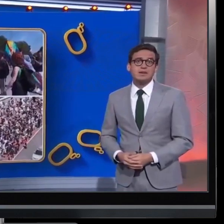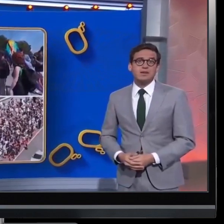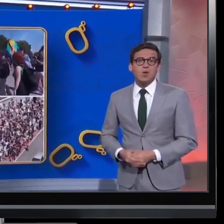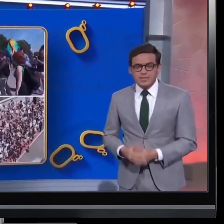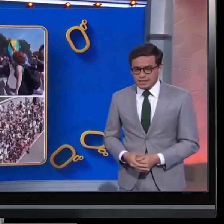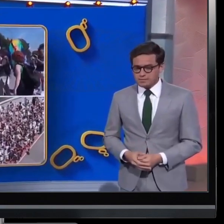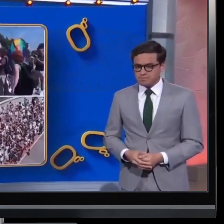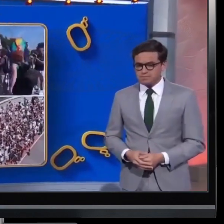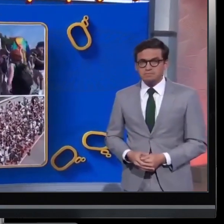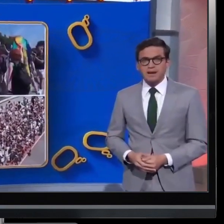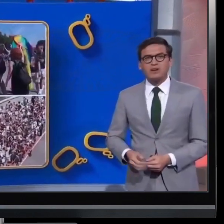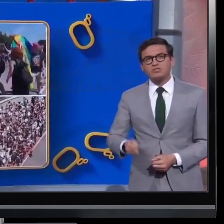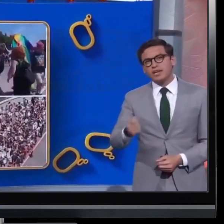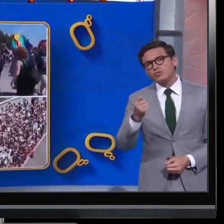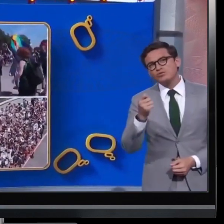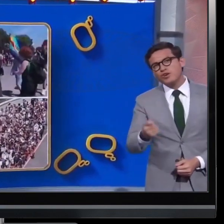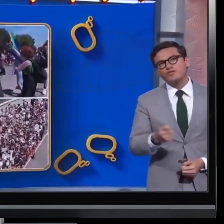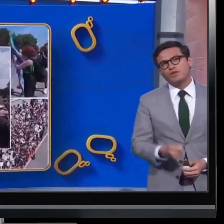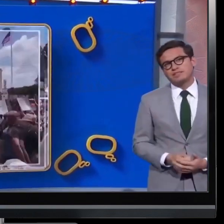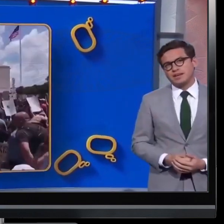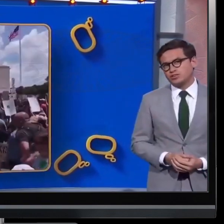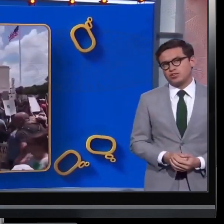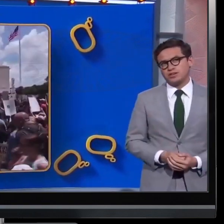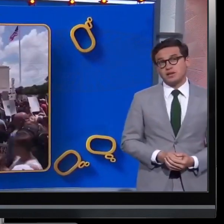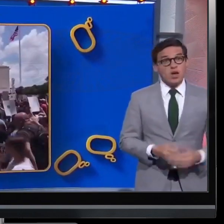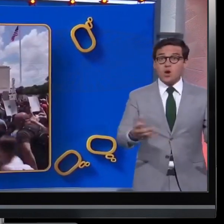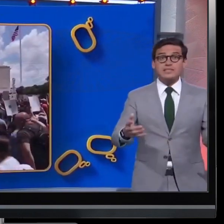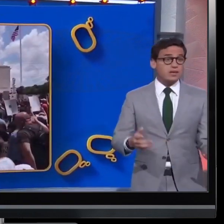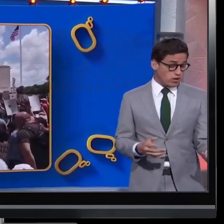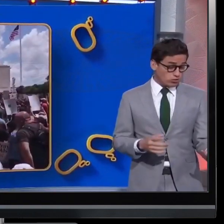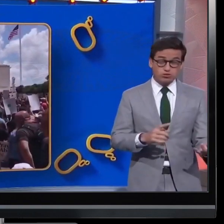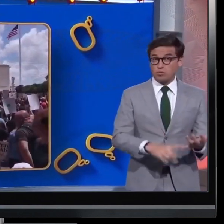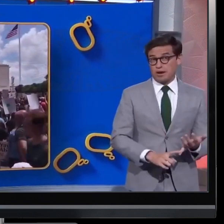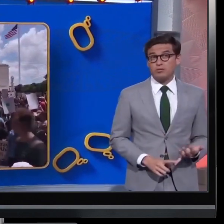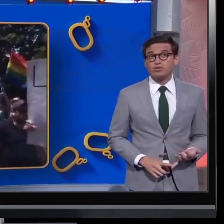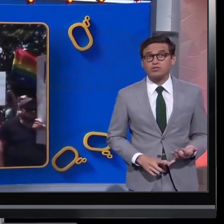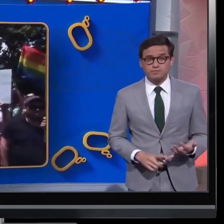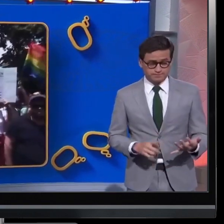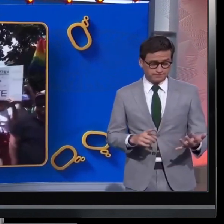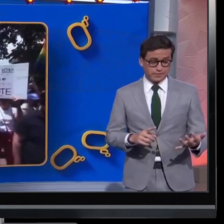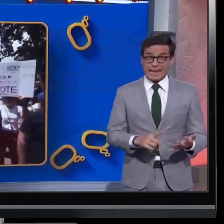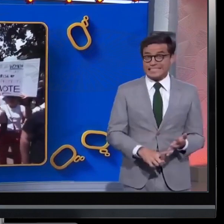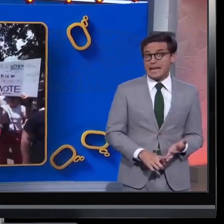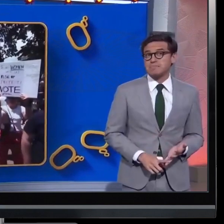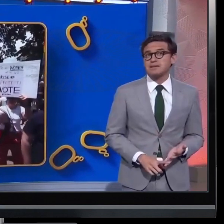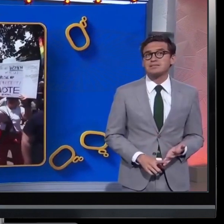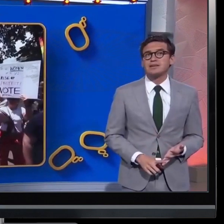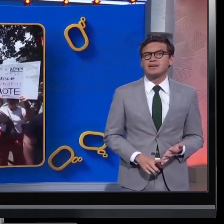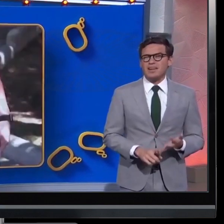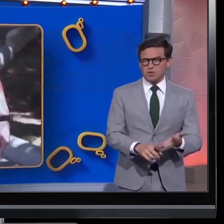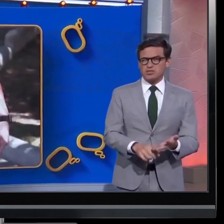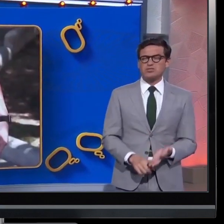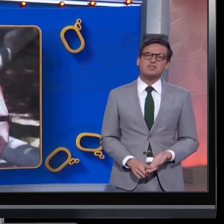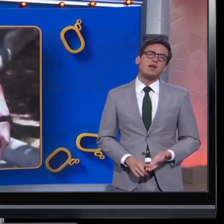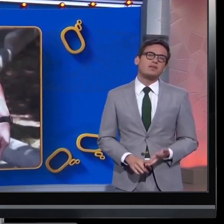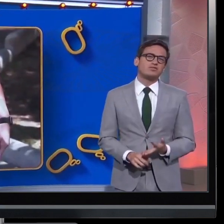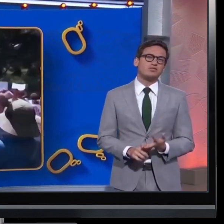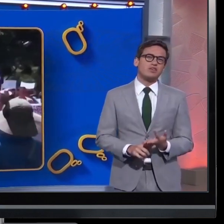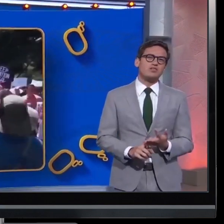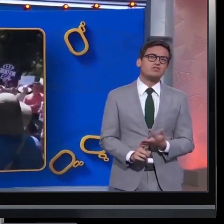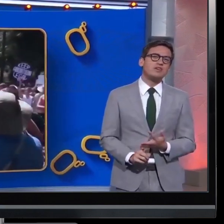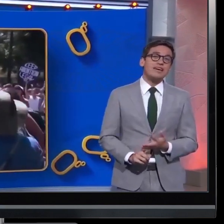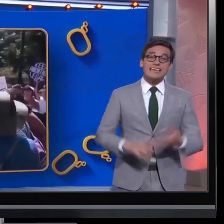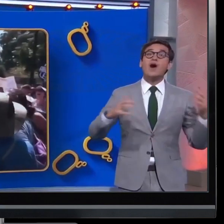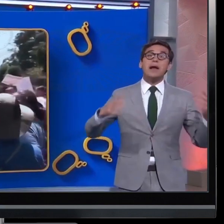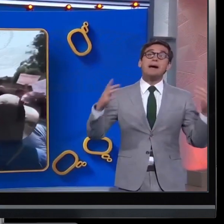lo hacen para conseguir un triunfo en las elecciones lo hacen con asuntos como el aborto las armas la educación sexual de